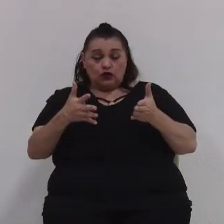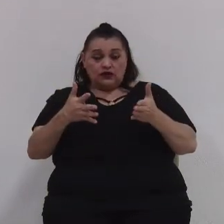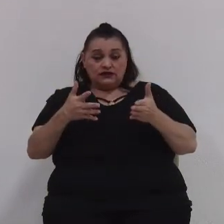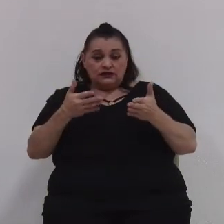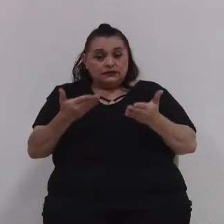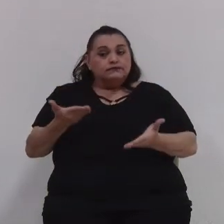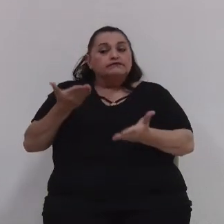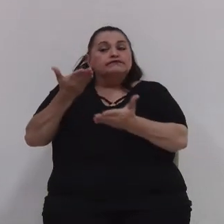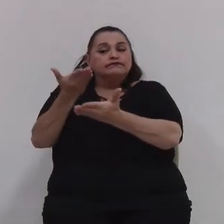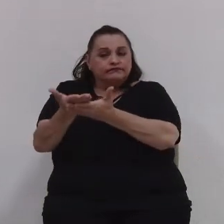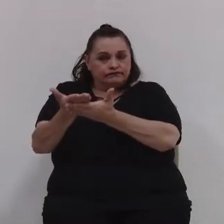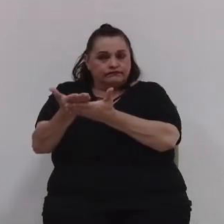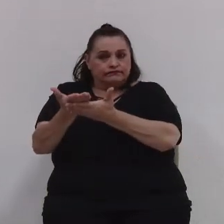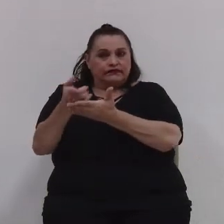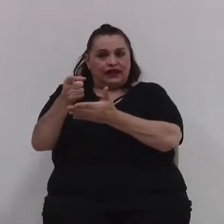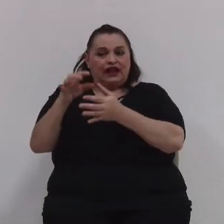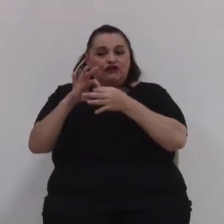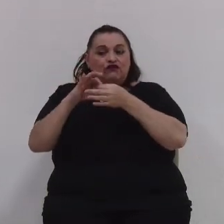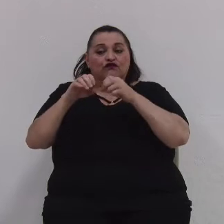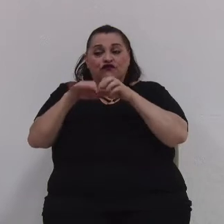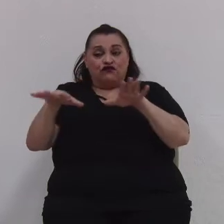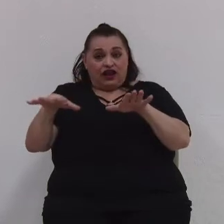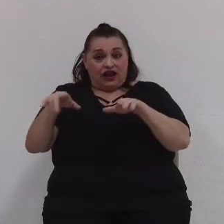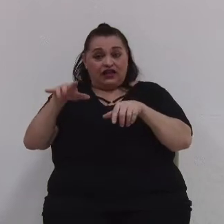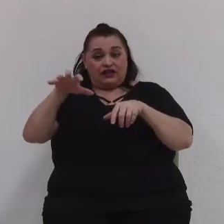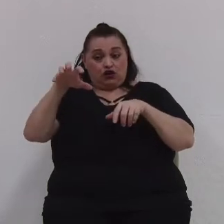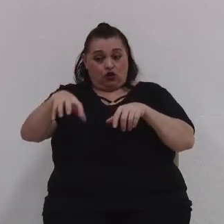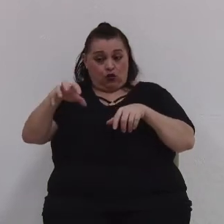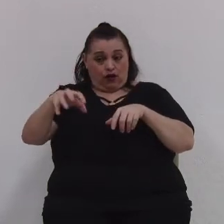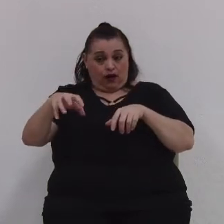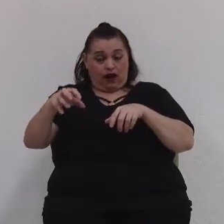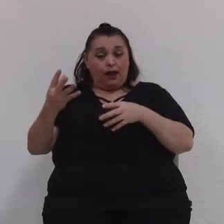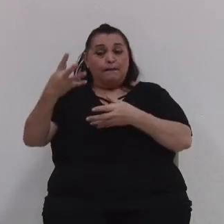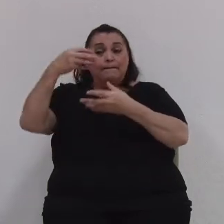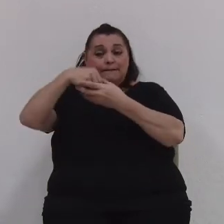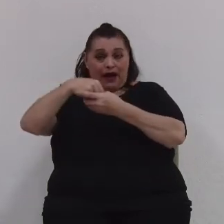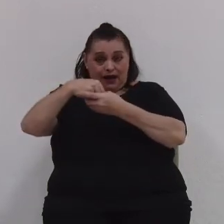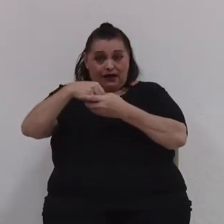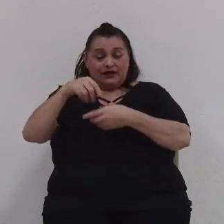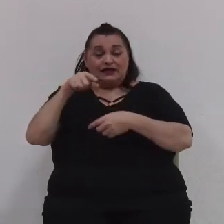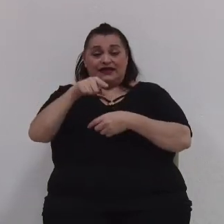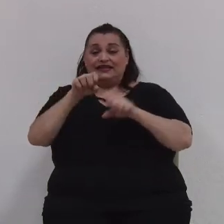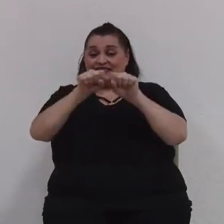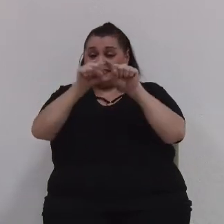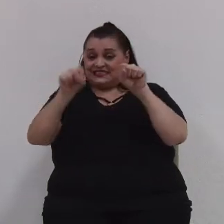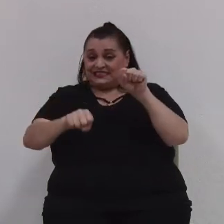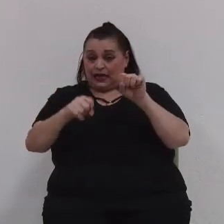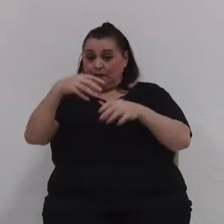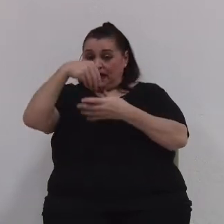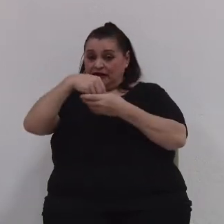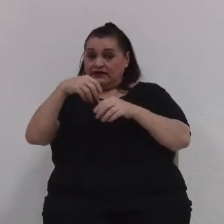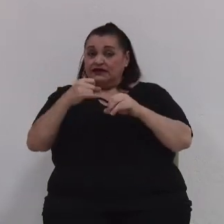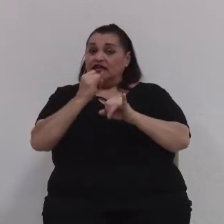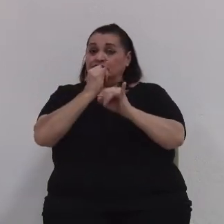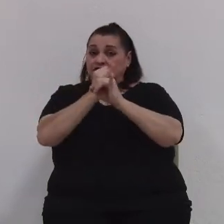remiten a la red de su localidad, que forma parte a su vez de este sistema interinstitucional.